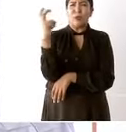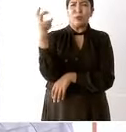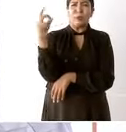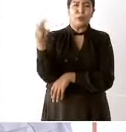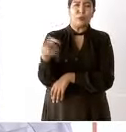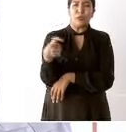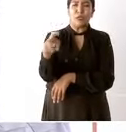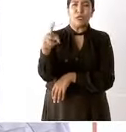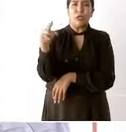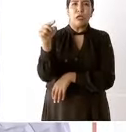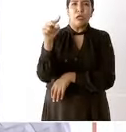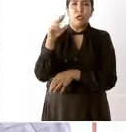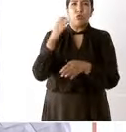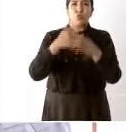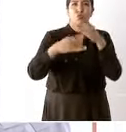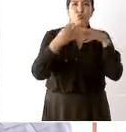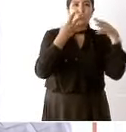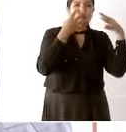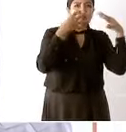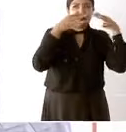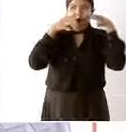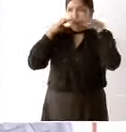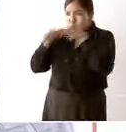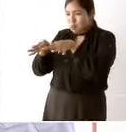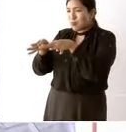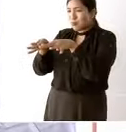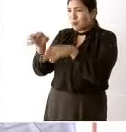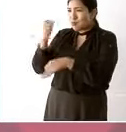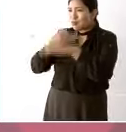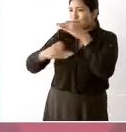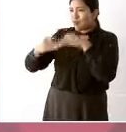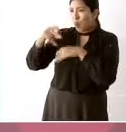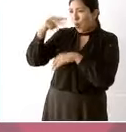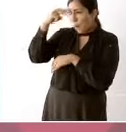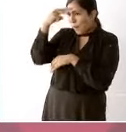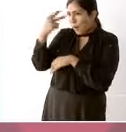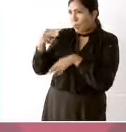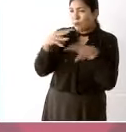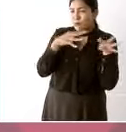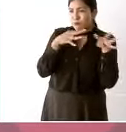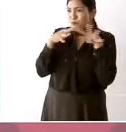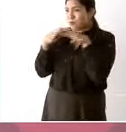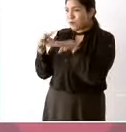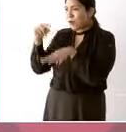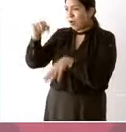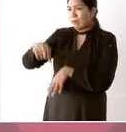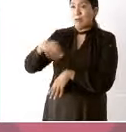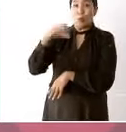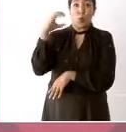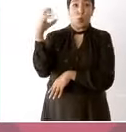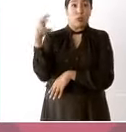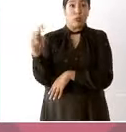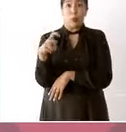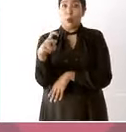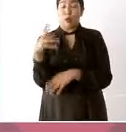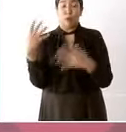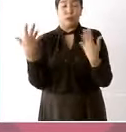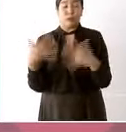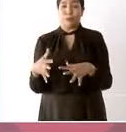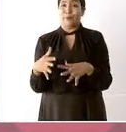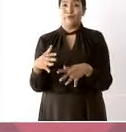el ombligo del país. También, presidente, volverle a